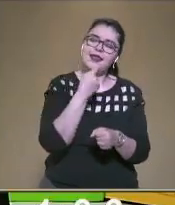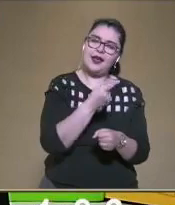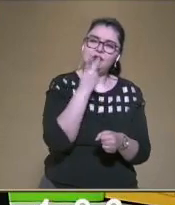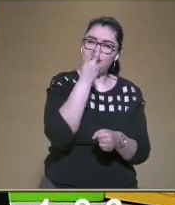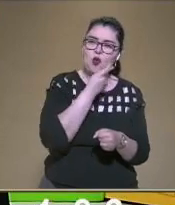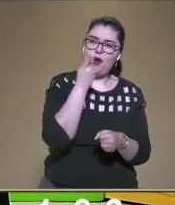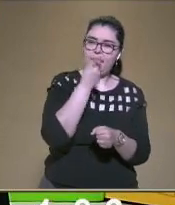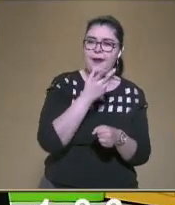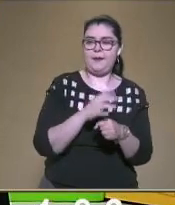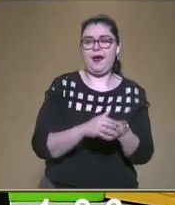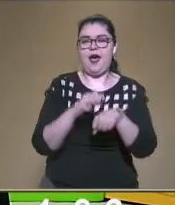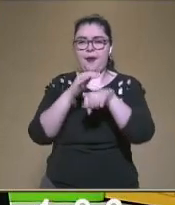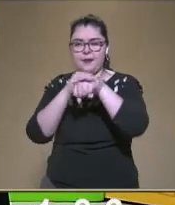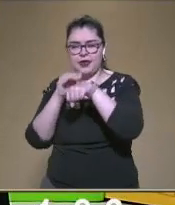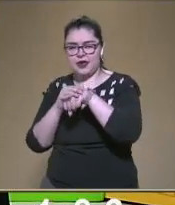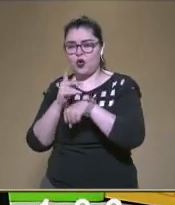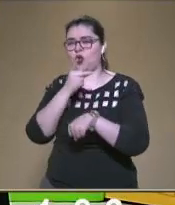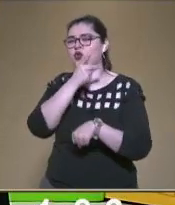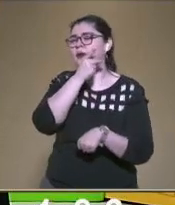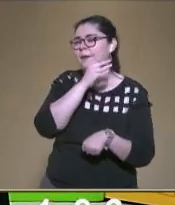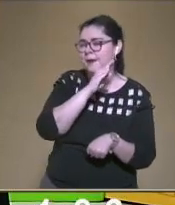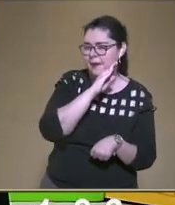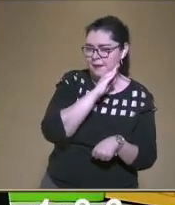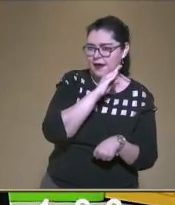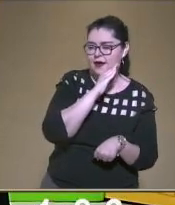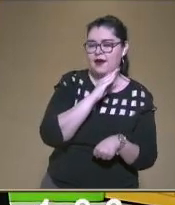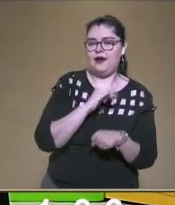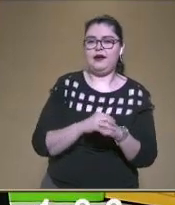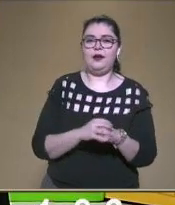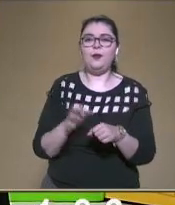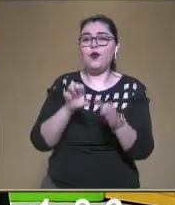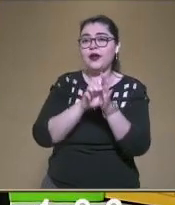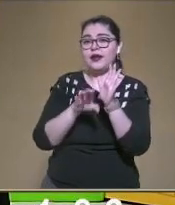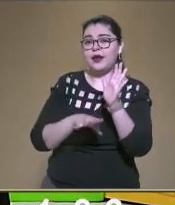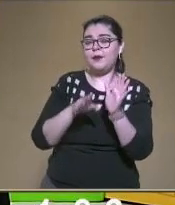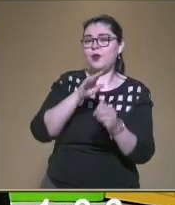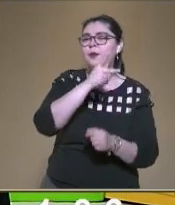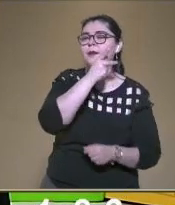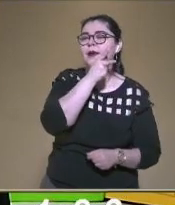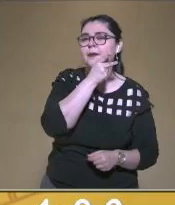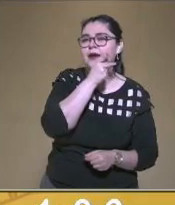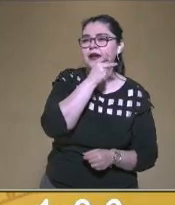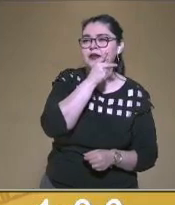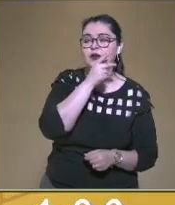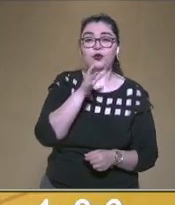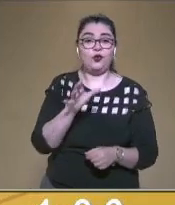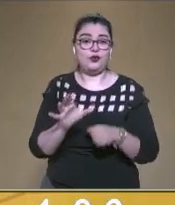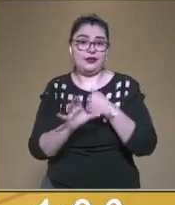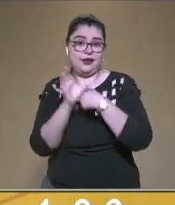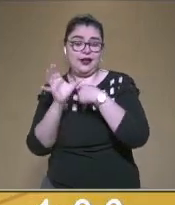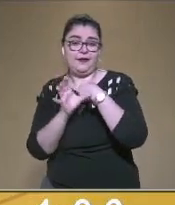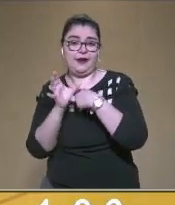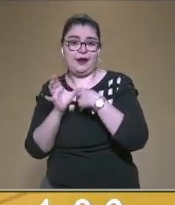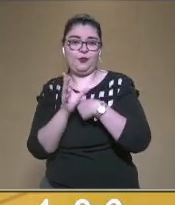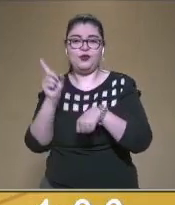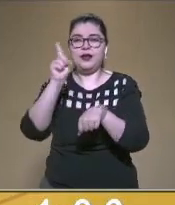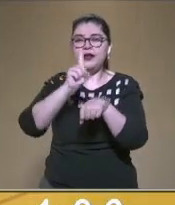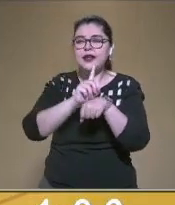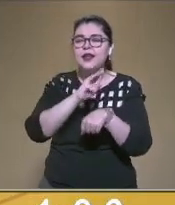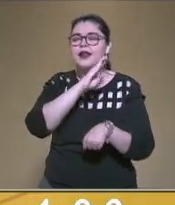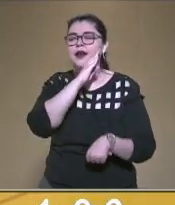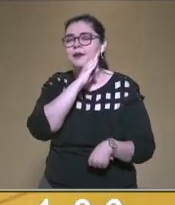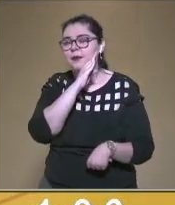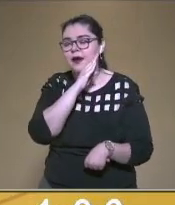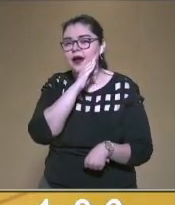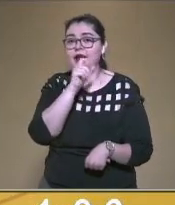maestro? Pues para nuestras madres, cuando celebramos el Día de la Mamá, el día 10 de mayo, ¿verdad? También para el papá. Para el Día del